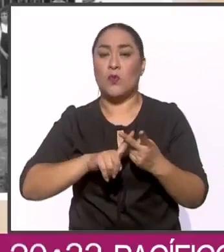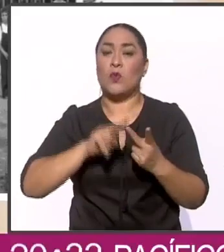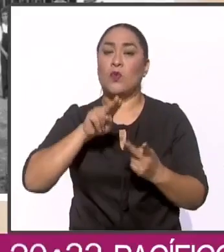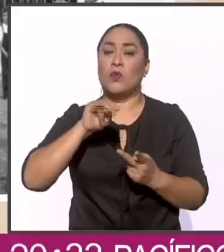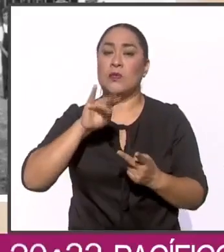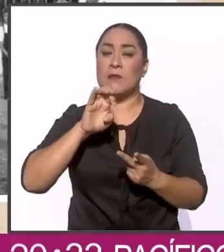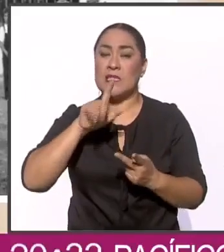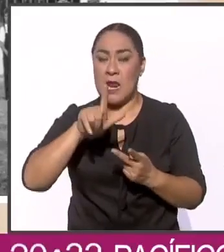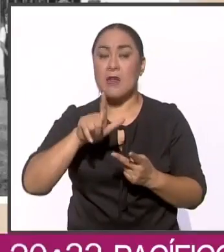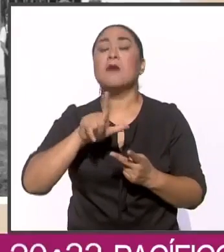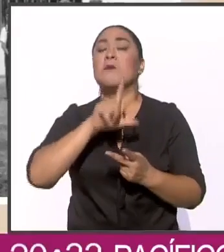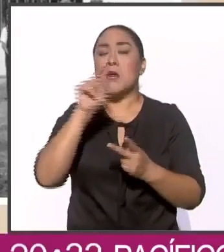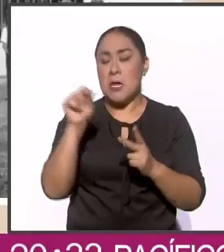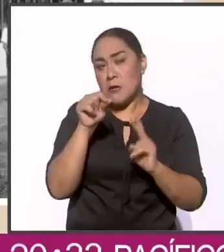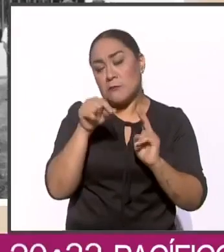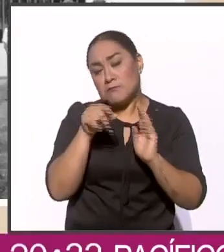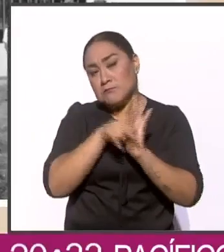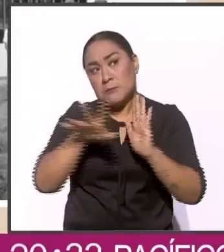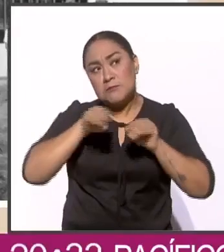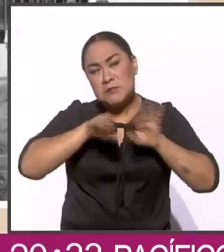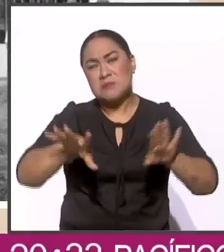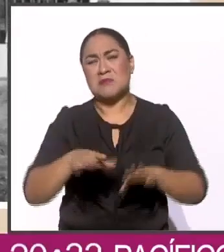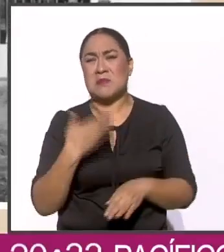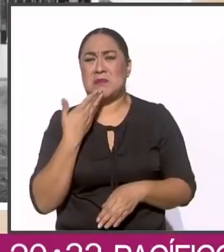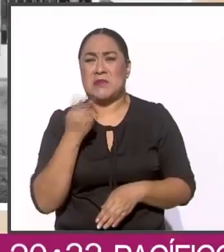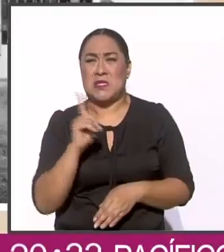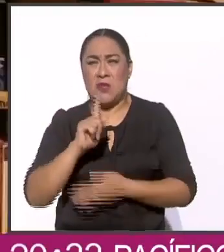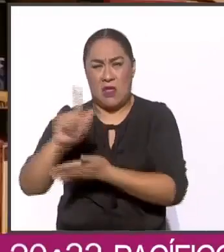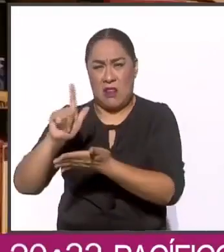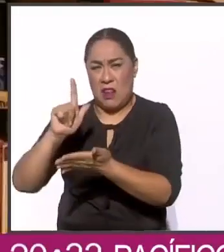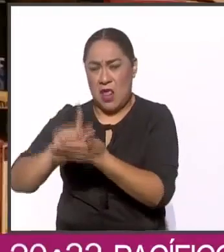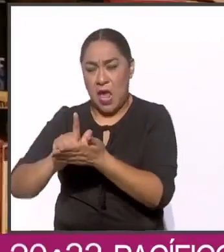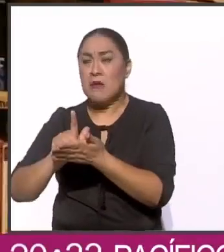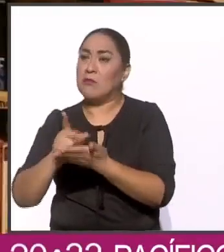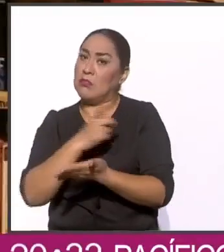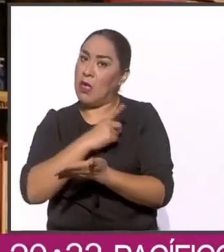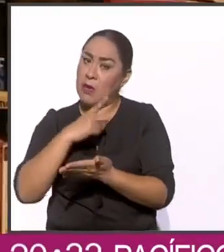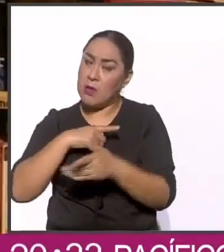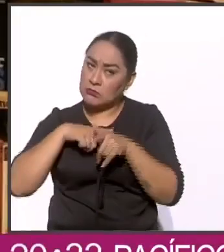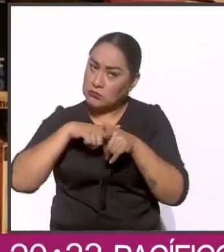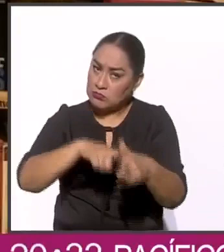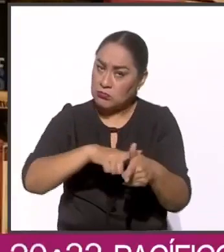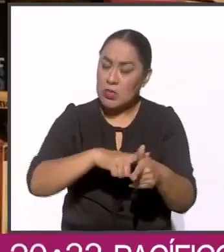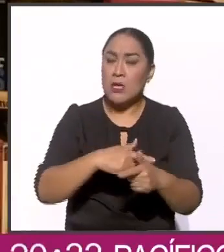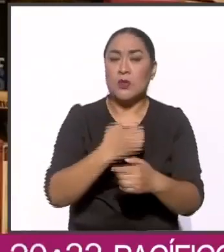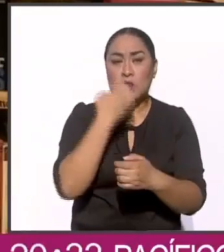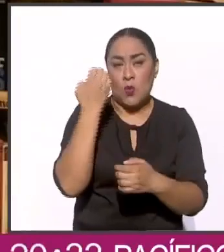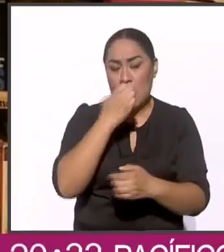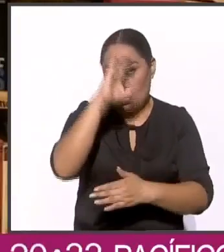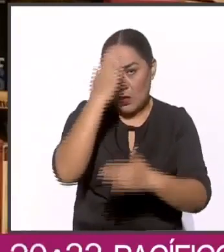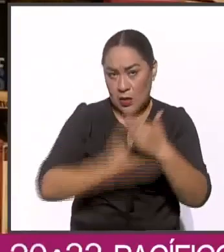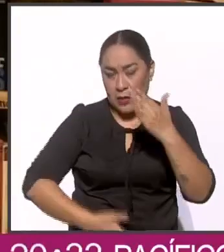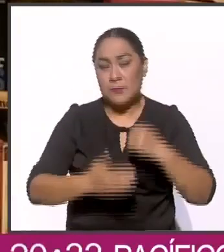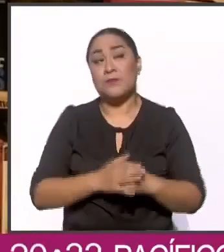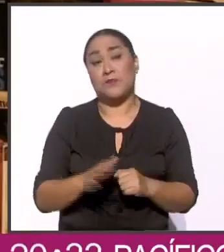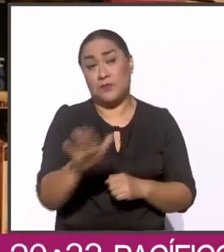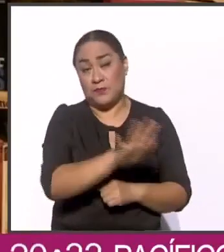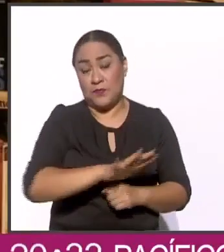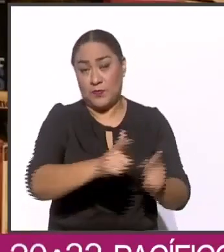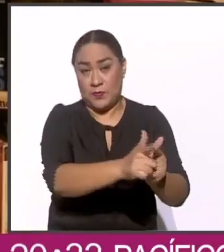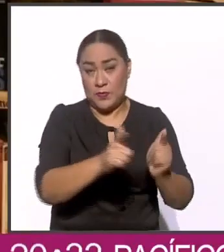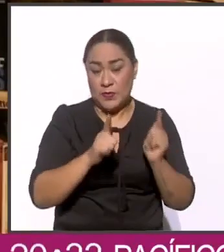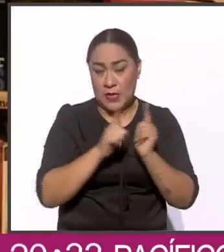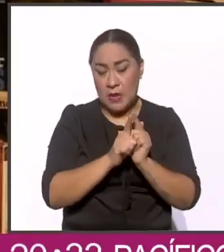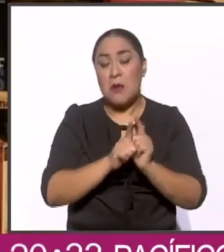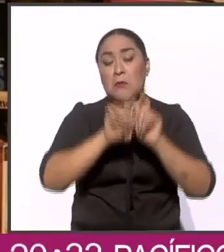sus páginas para criticar la reforma y defender la educación católica. El episcopado emitió una